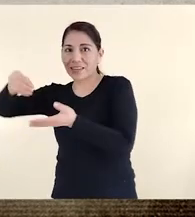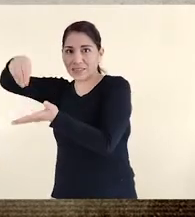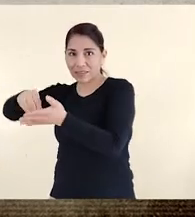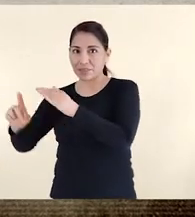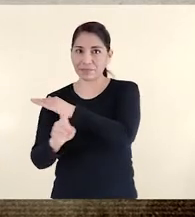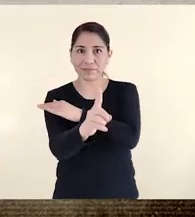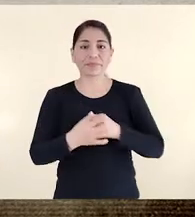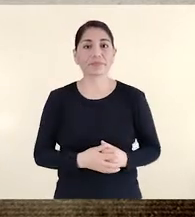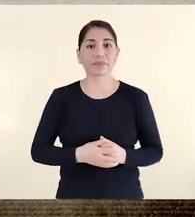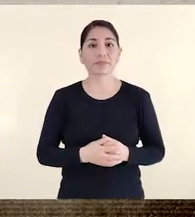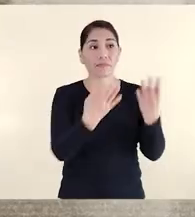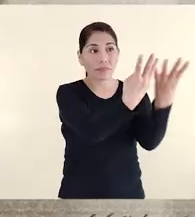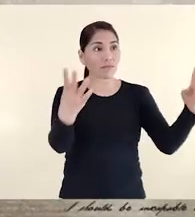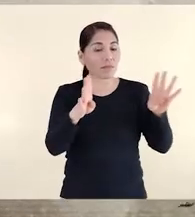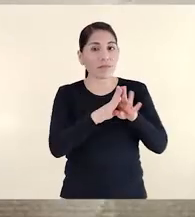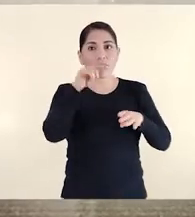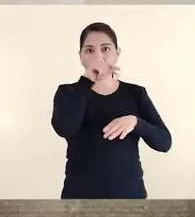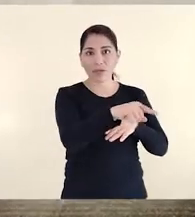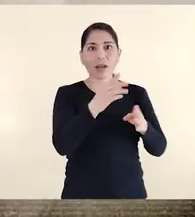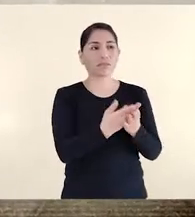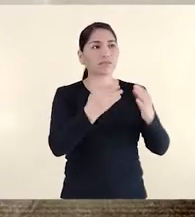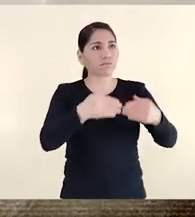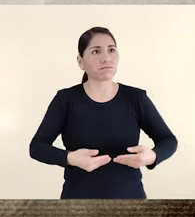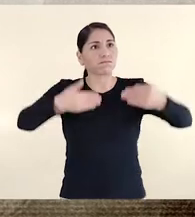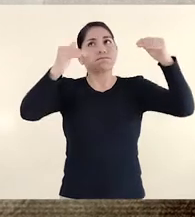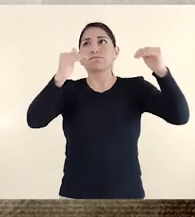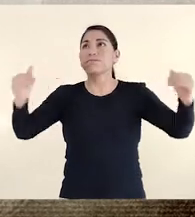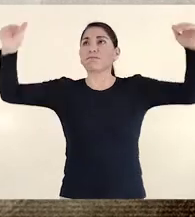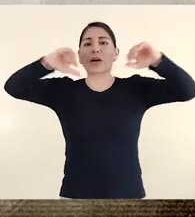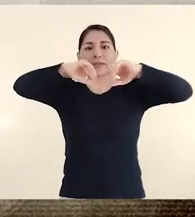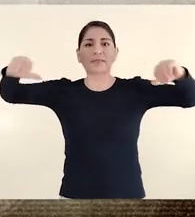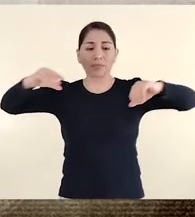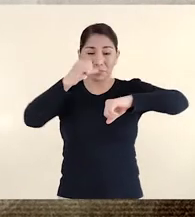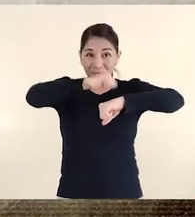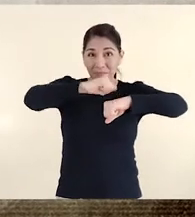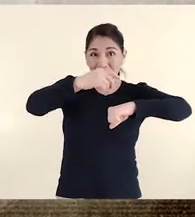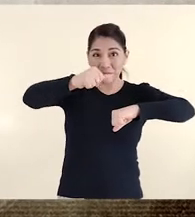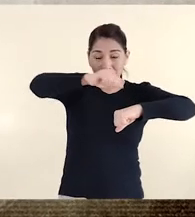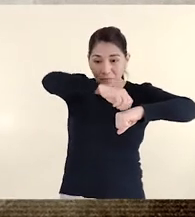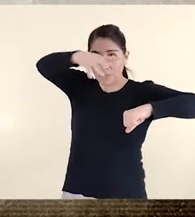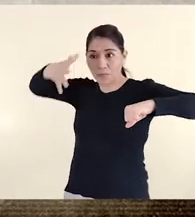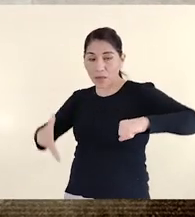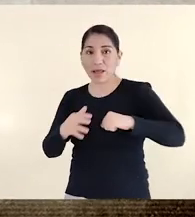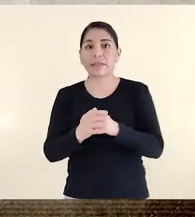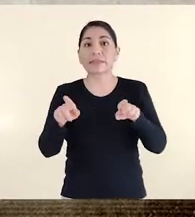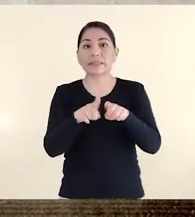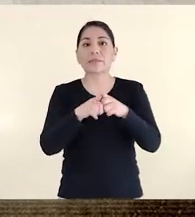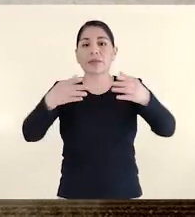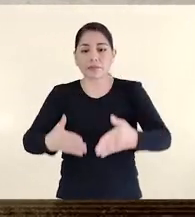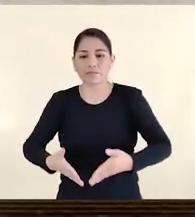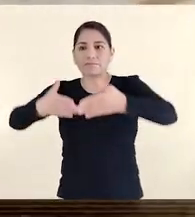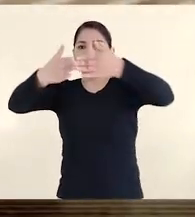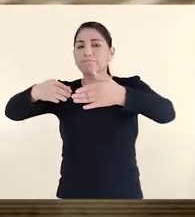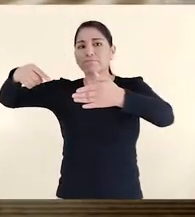de entrada desde la Sierra Central. La muralla era básicamente 2 altas paredes separadas por un terraplén, y de tanto en vez